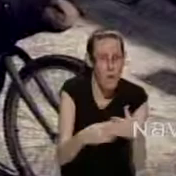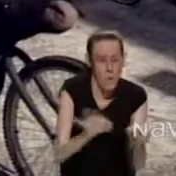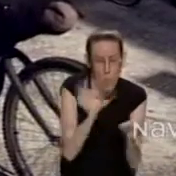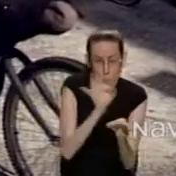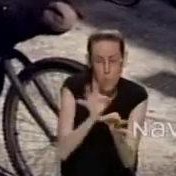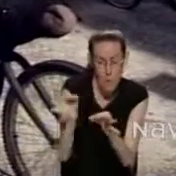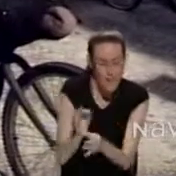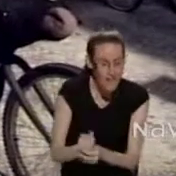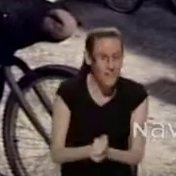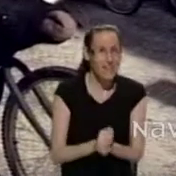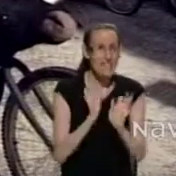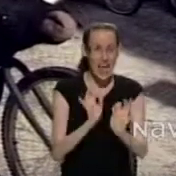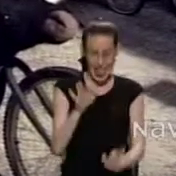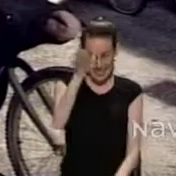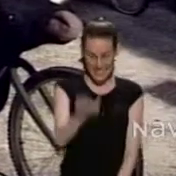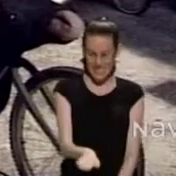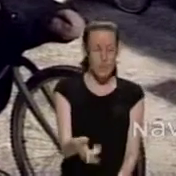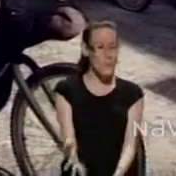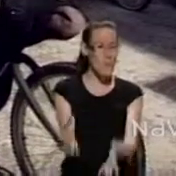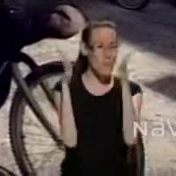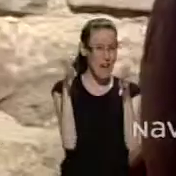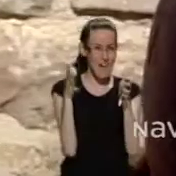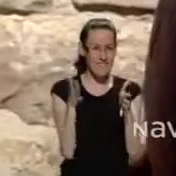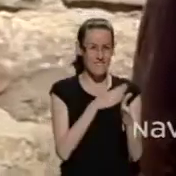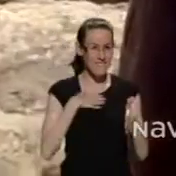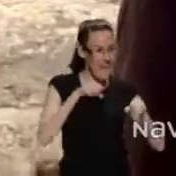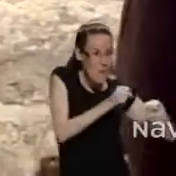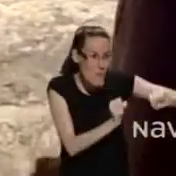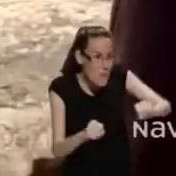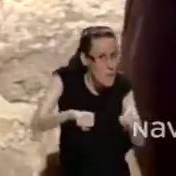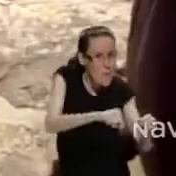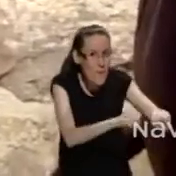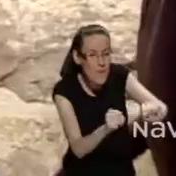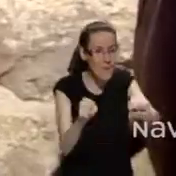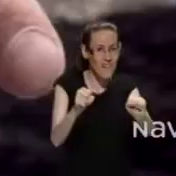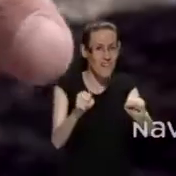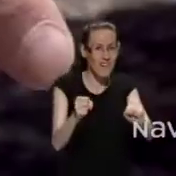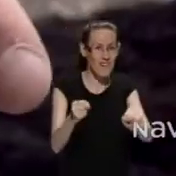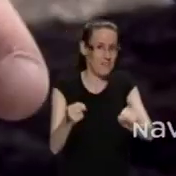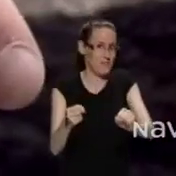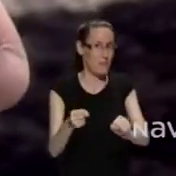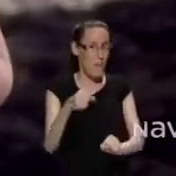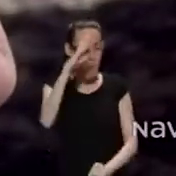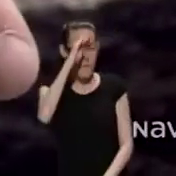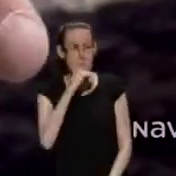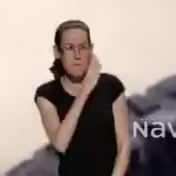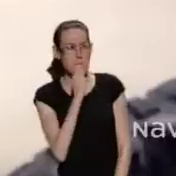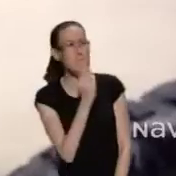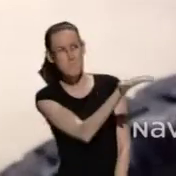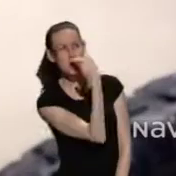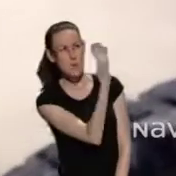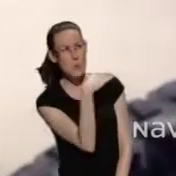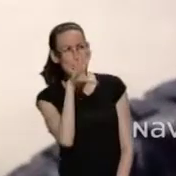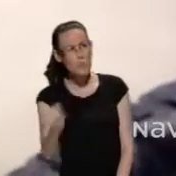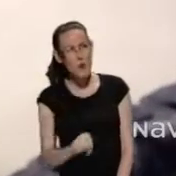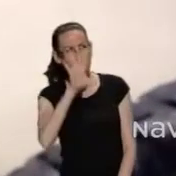Sobre todo los chavales nos gusta mucho. Enseguida los quieren sacar y claro, quieren que su padre o su madre se los compre también, claro. Y lleva mucho trabajo,